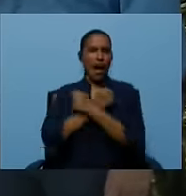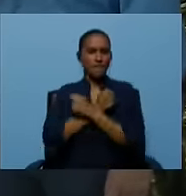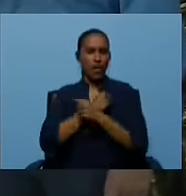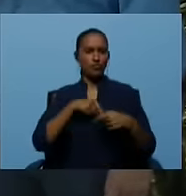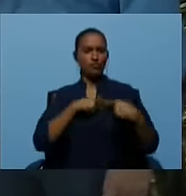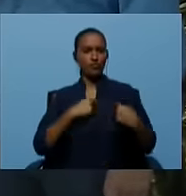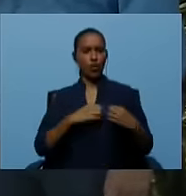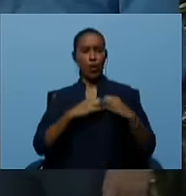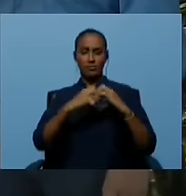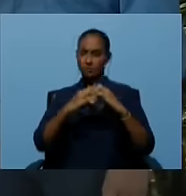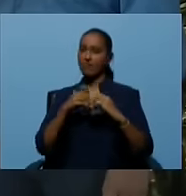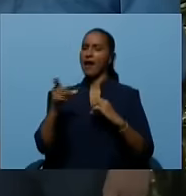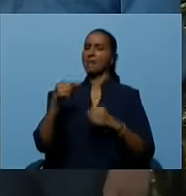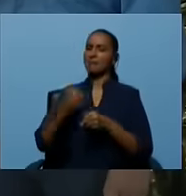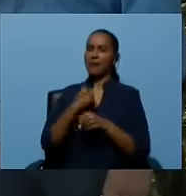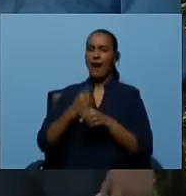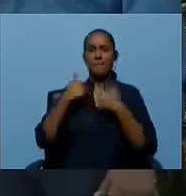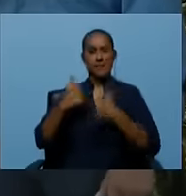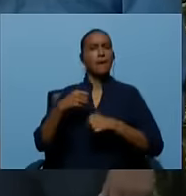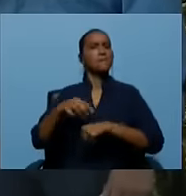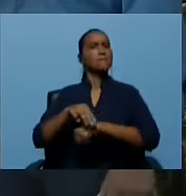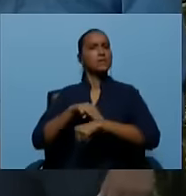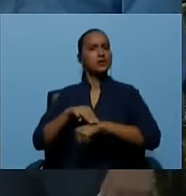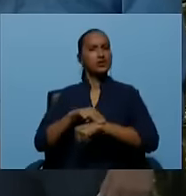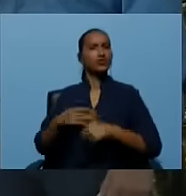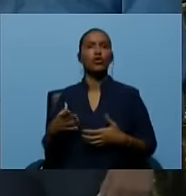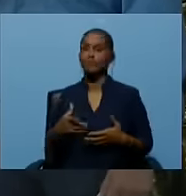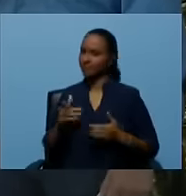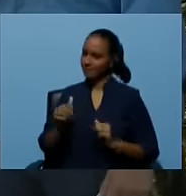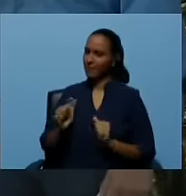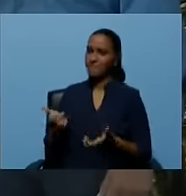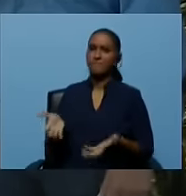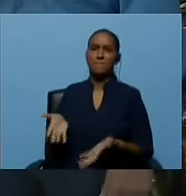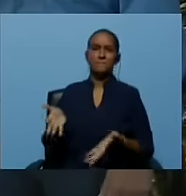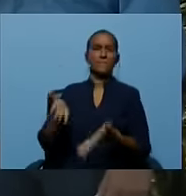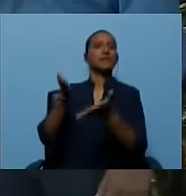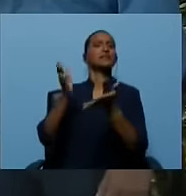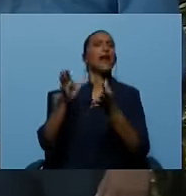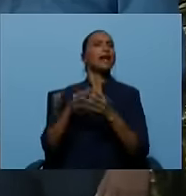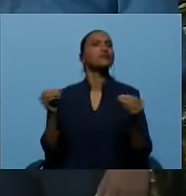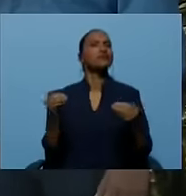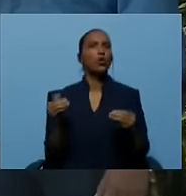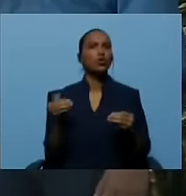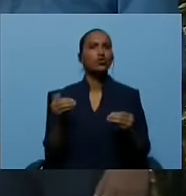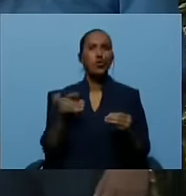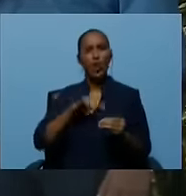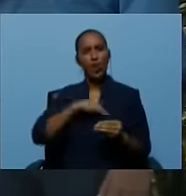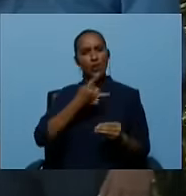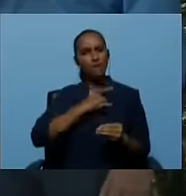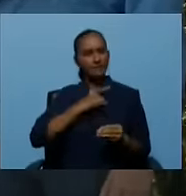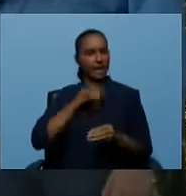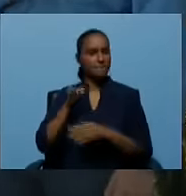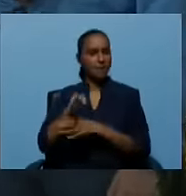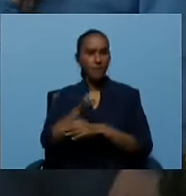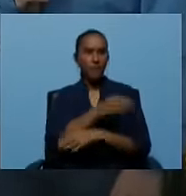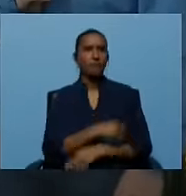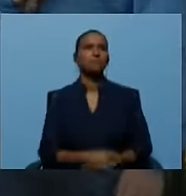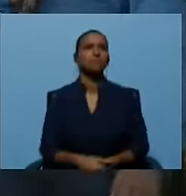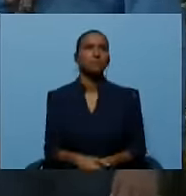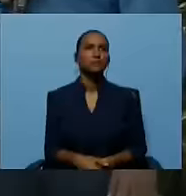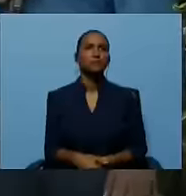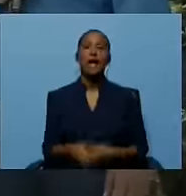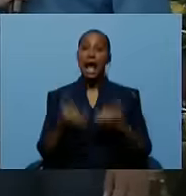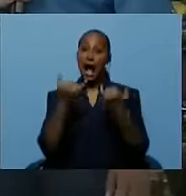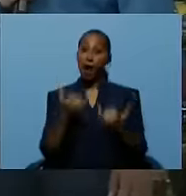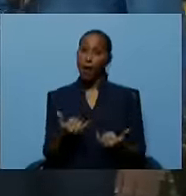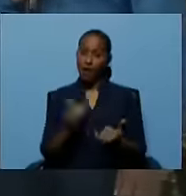un gran ministro. De verdad. Lánzate a los pasillos y a las aulas de las universidades. Ahora, ya